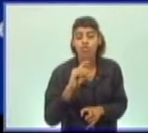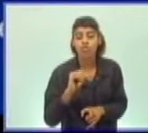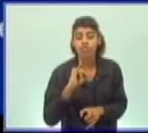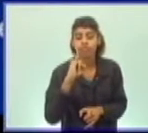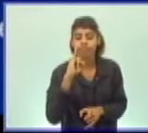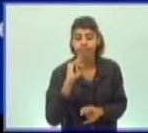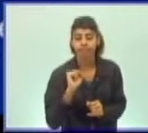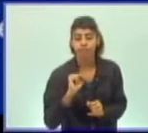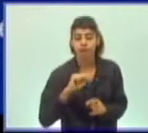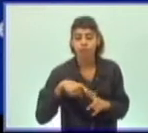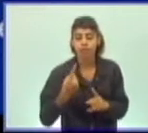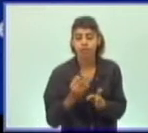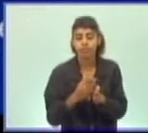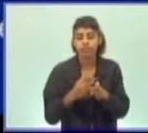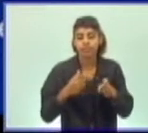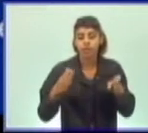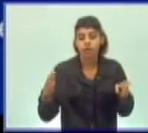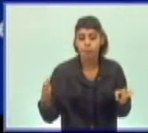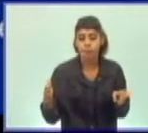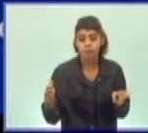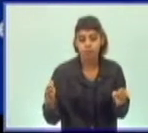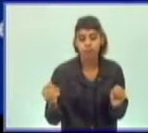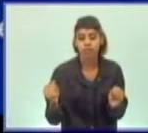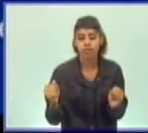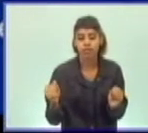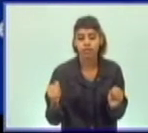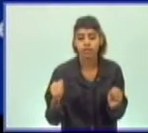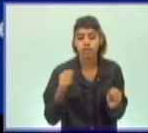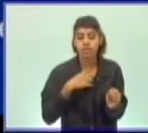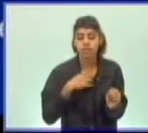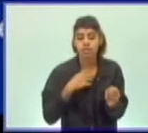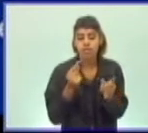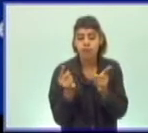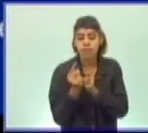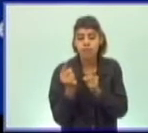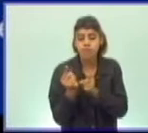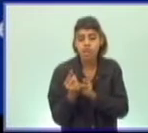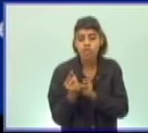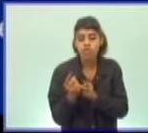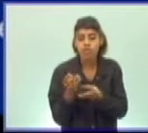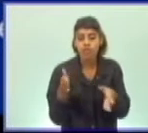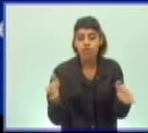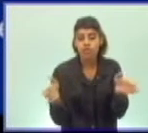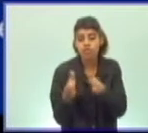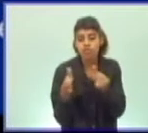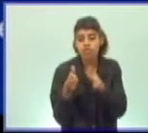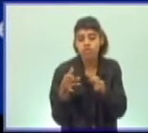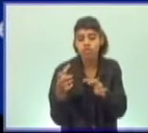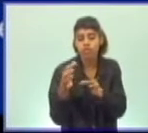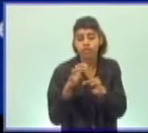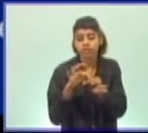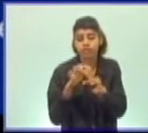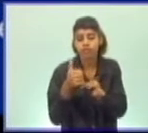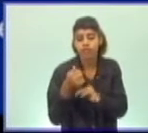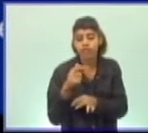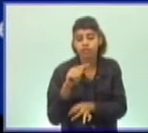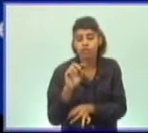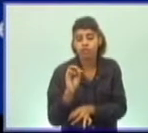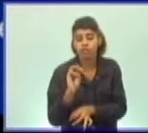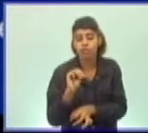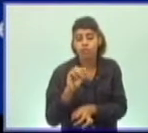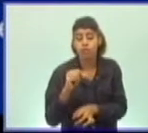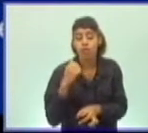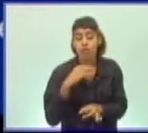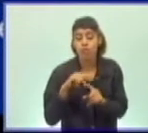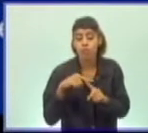el número atómico, es el que presenta menor tamaño del átomo. Fíjense que recalco nuevamente que es el que